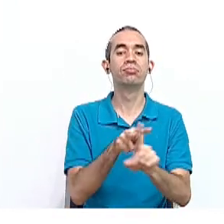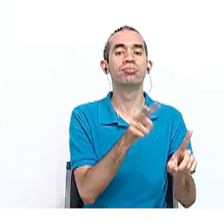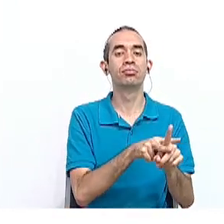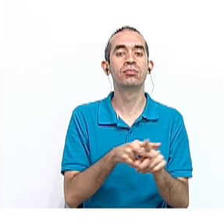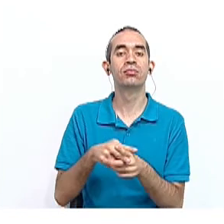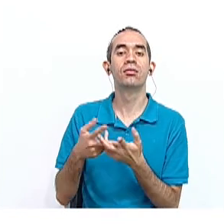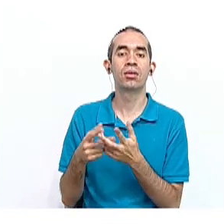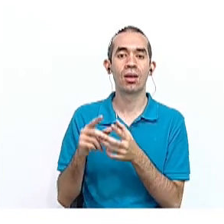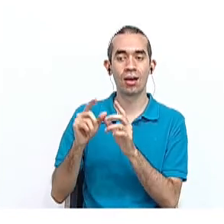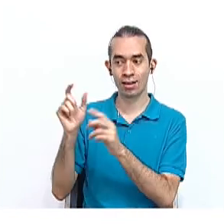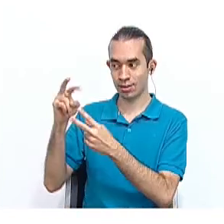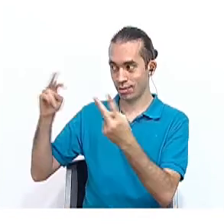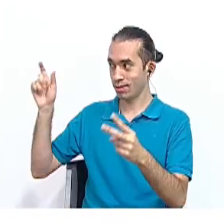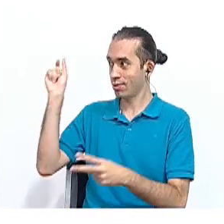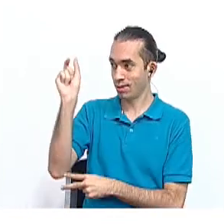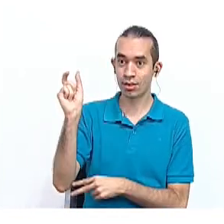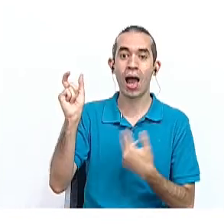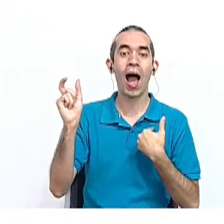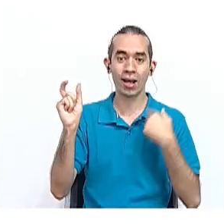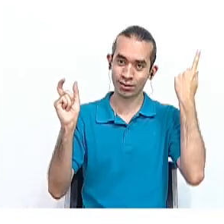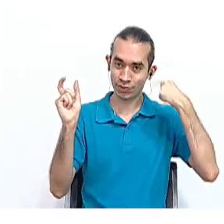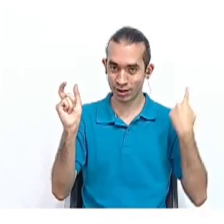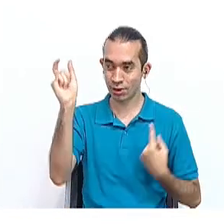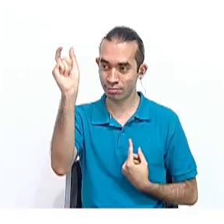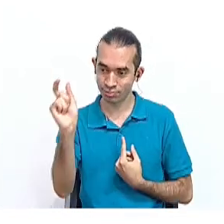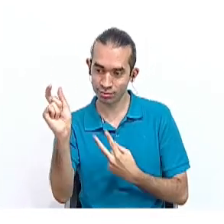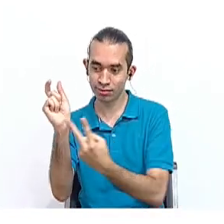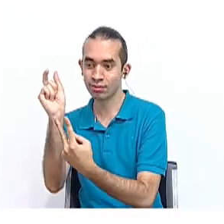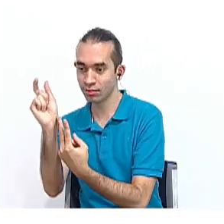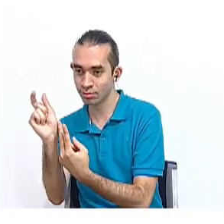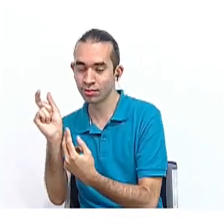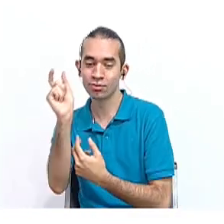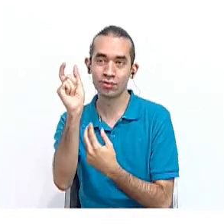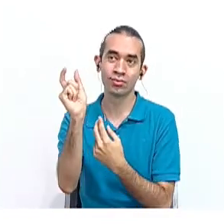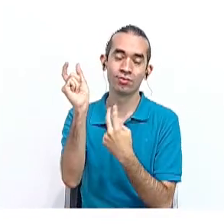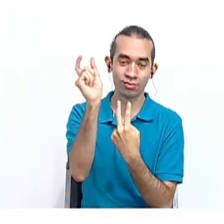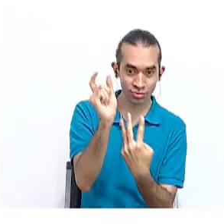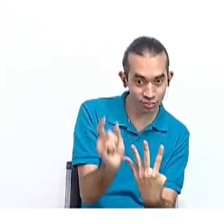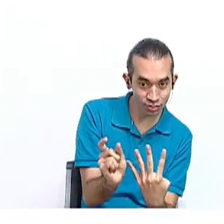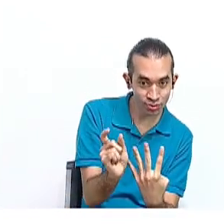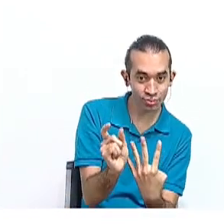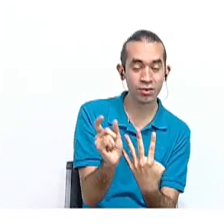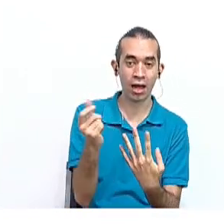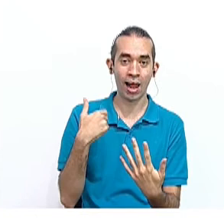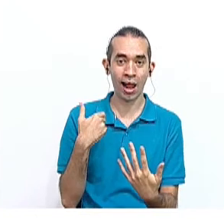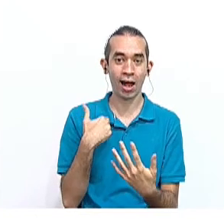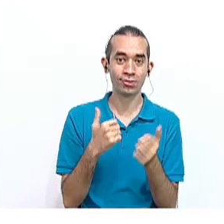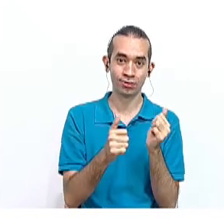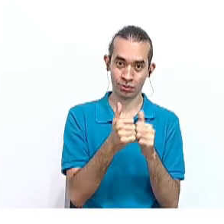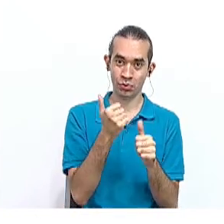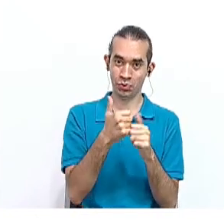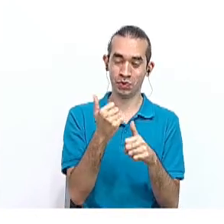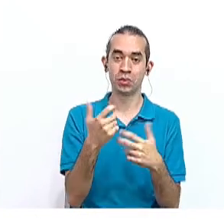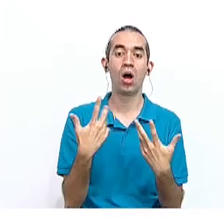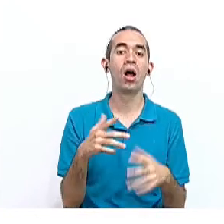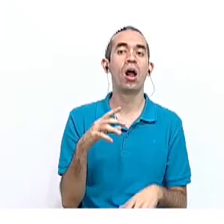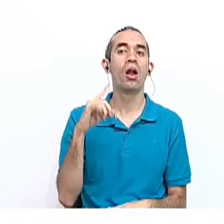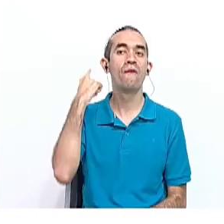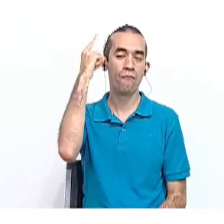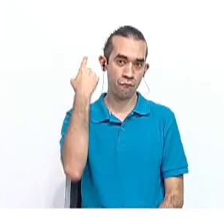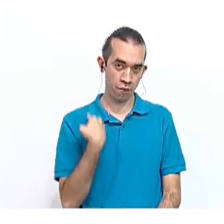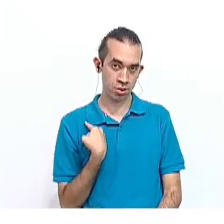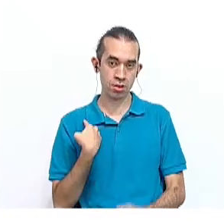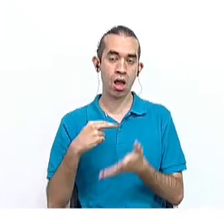las características de cabello rizado, más aún en la última generación. Esto nos permite deducir que el cabello rizado